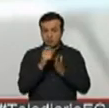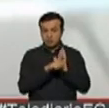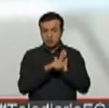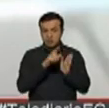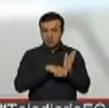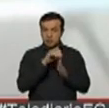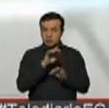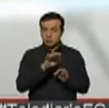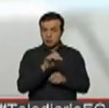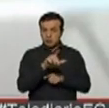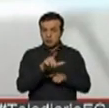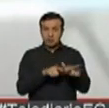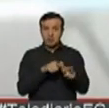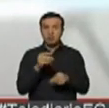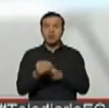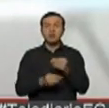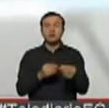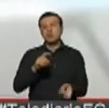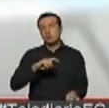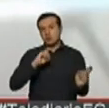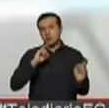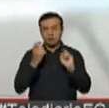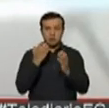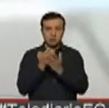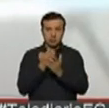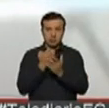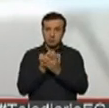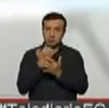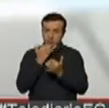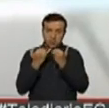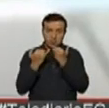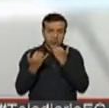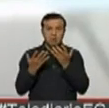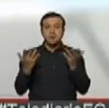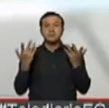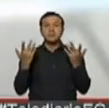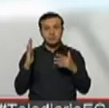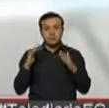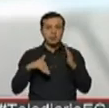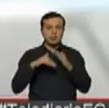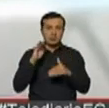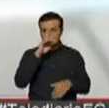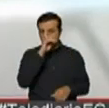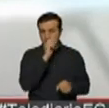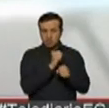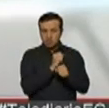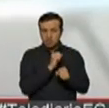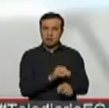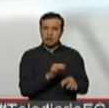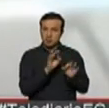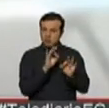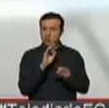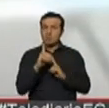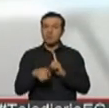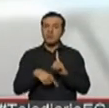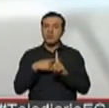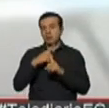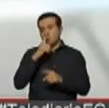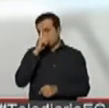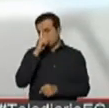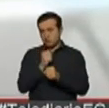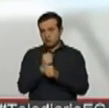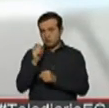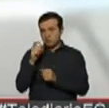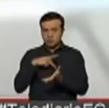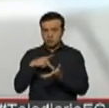de este espacio, lo que hace es transformar la economía ilícita, es decir, se empiezan a crear fuentes de empleo lícitas, fuentes de empleo que pagan